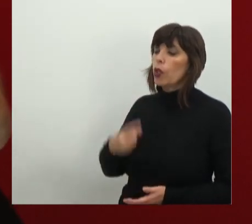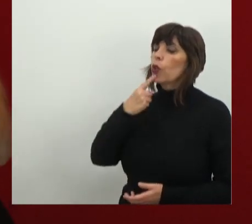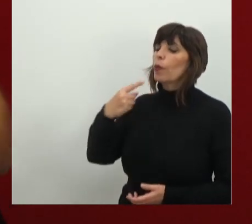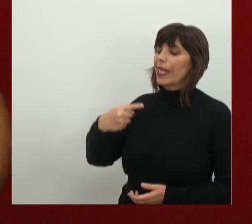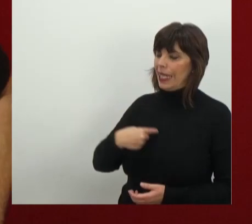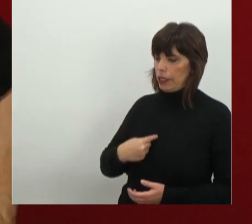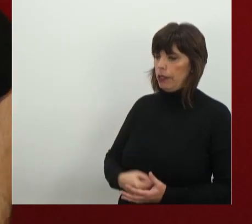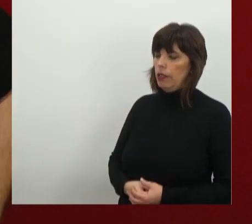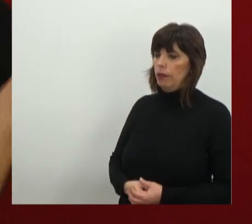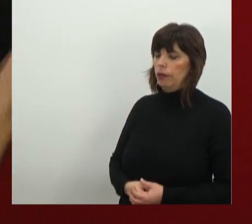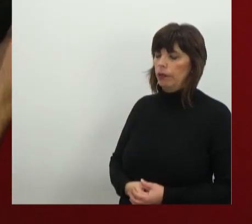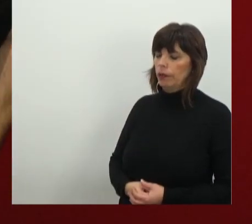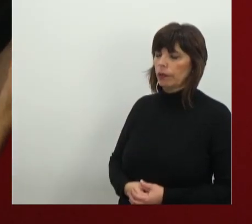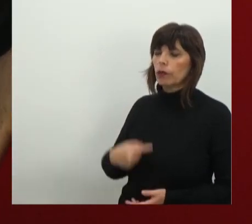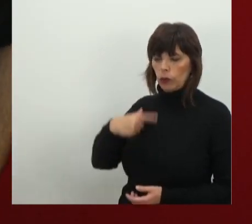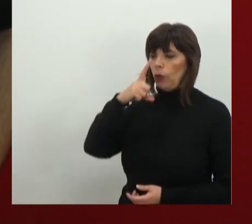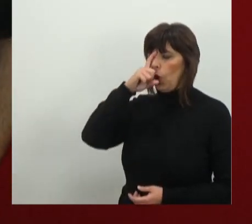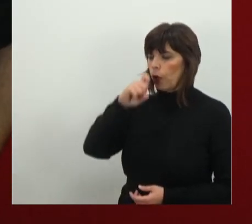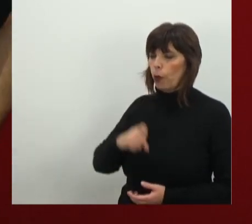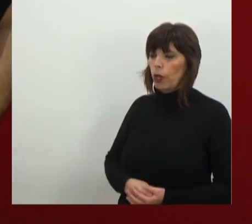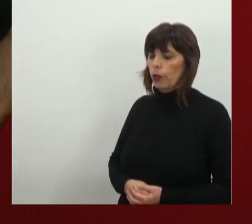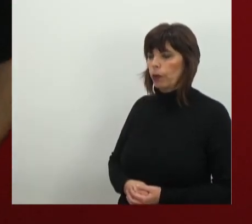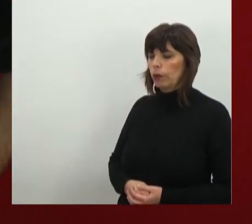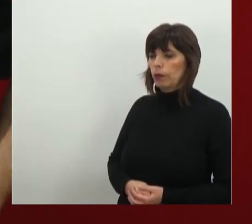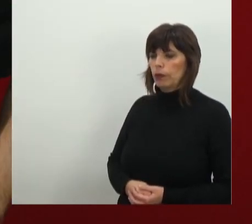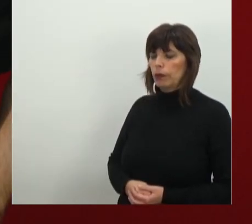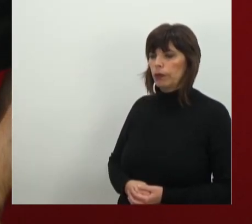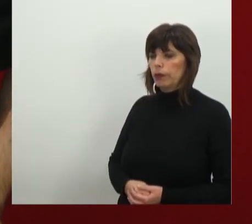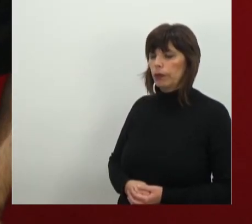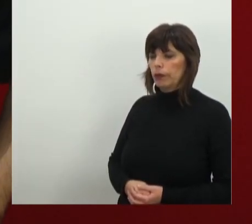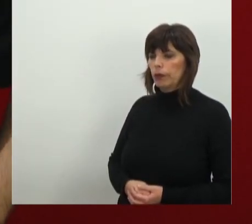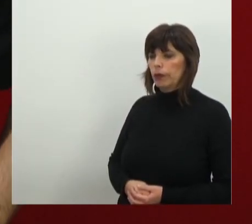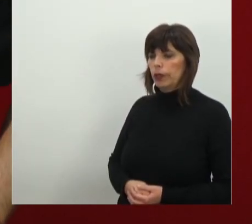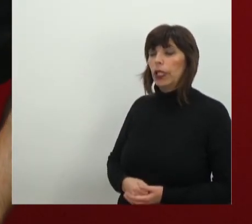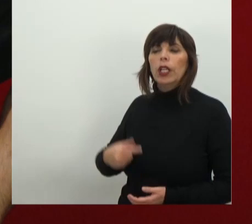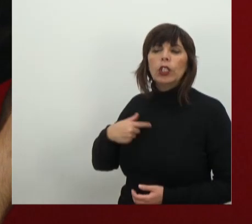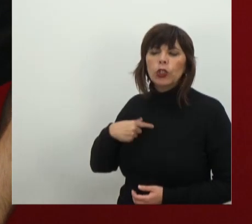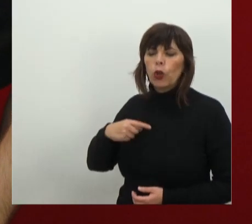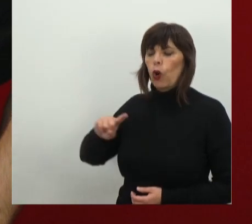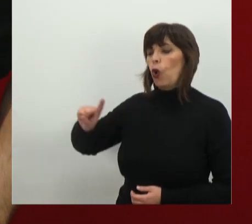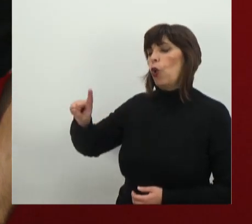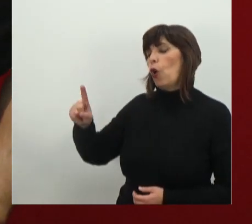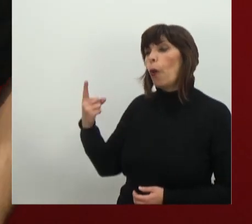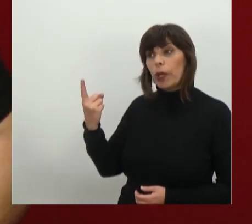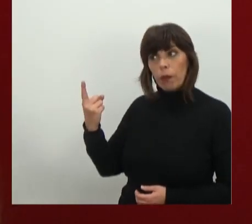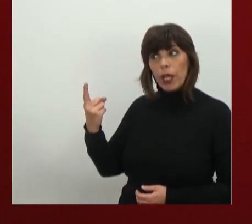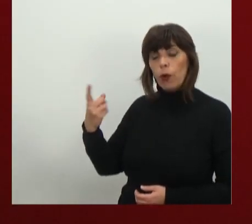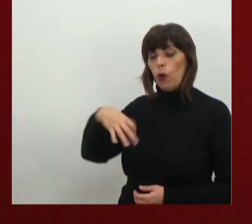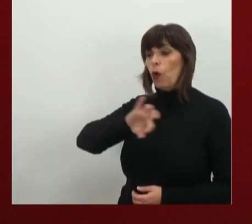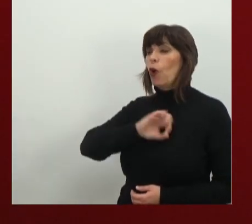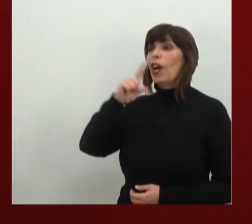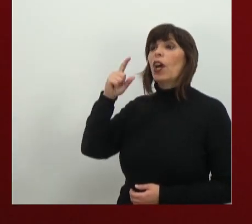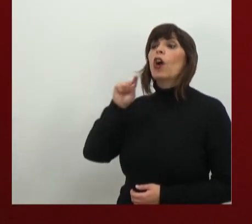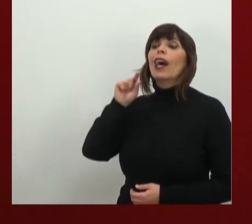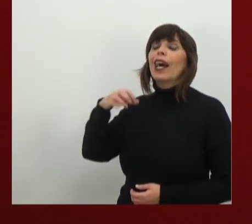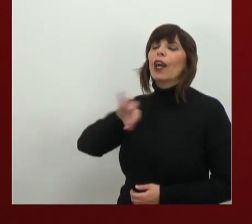dijiste que lo primero es lo primero. Y que mi hermana María había escogido lo